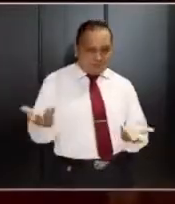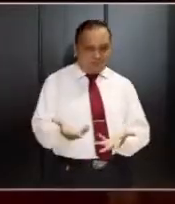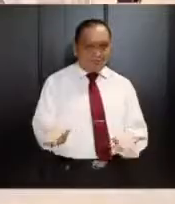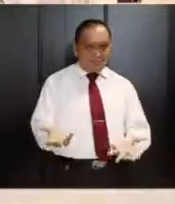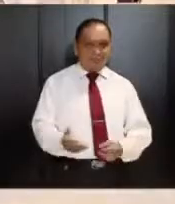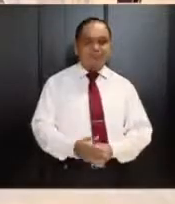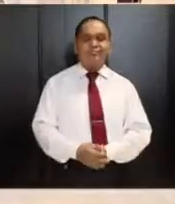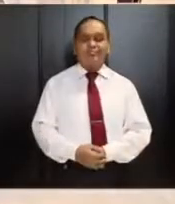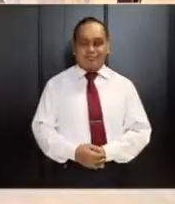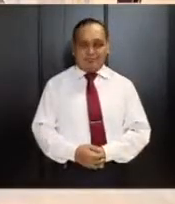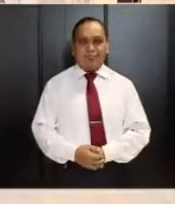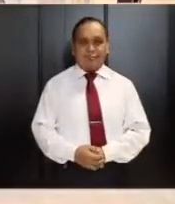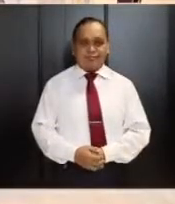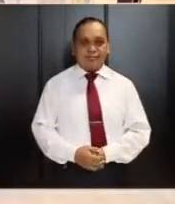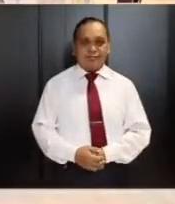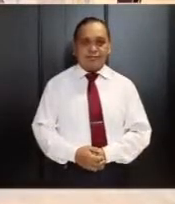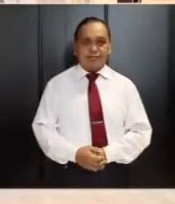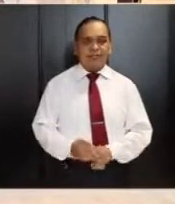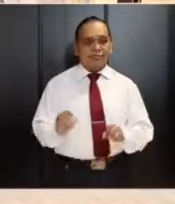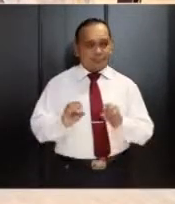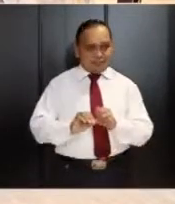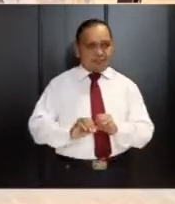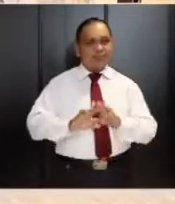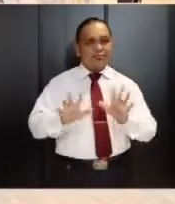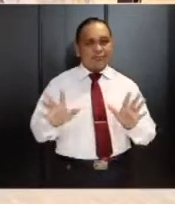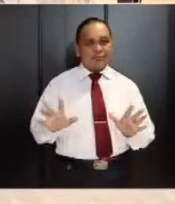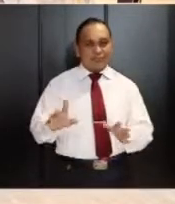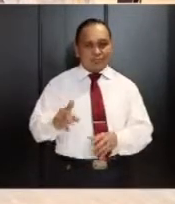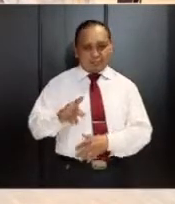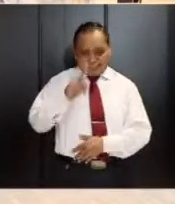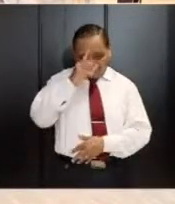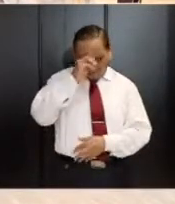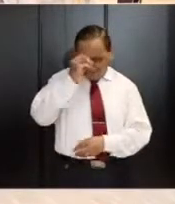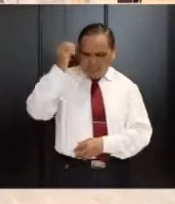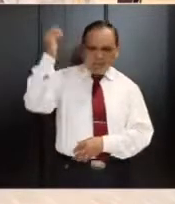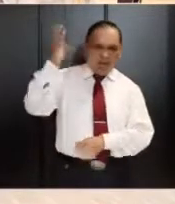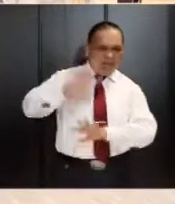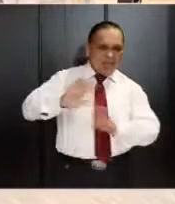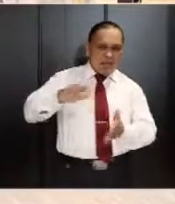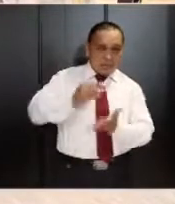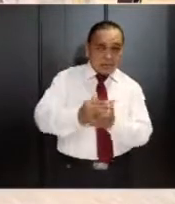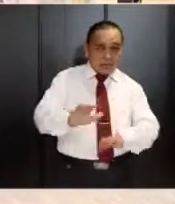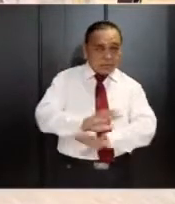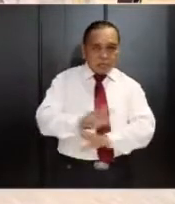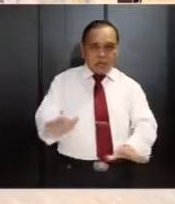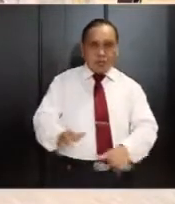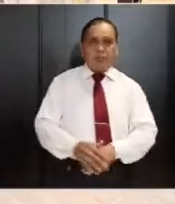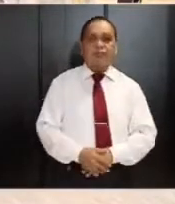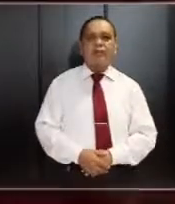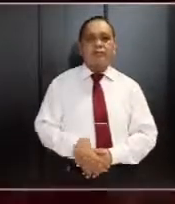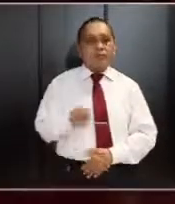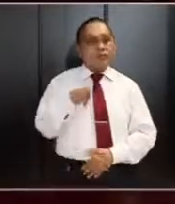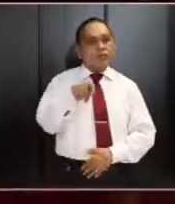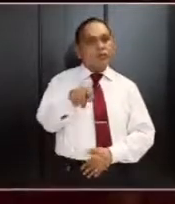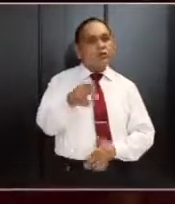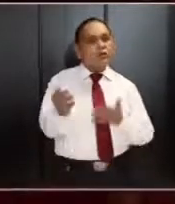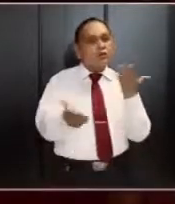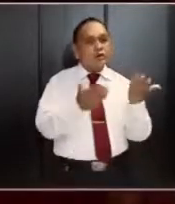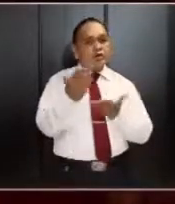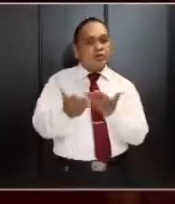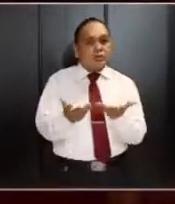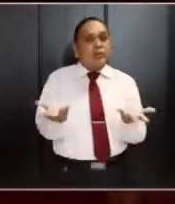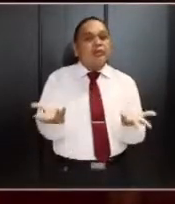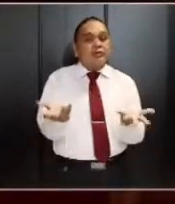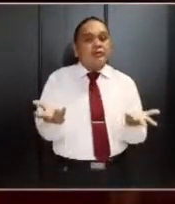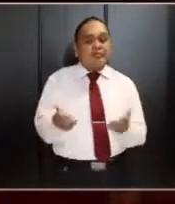valorar como mujer. Claro. Sí, y no lo voy a dejar, licenciada. Voy a seguir. Tú me dices qué quieres estudiar y yo